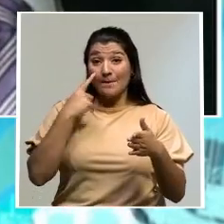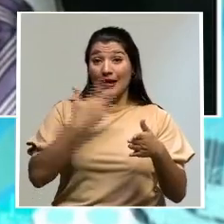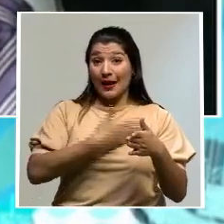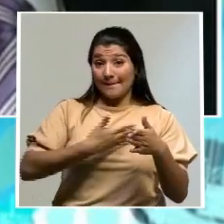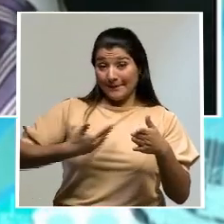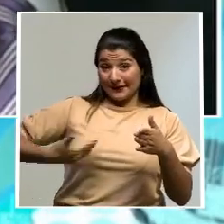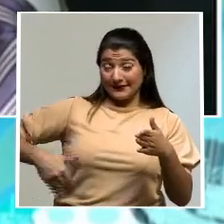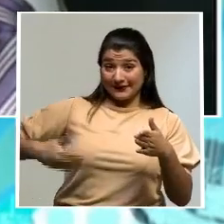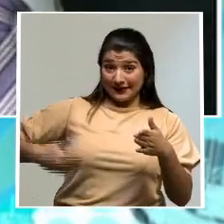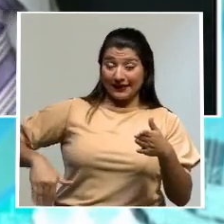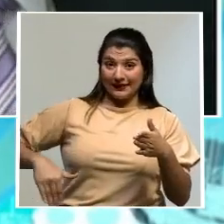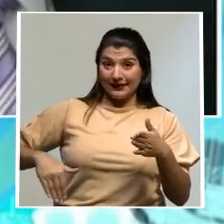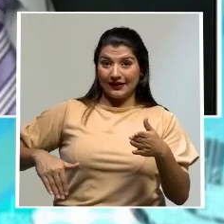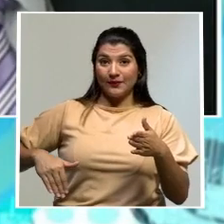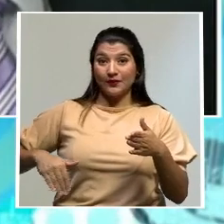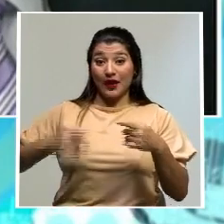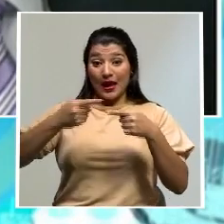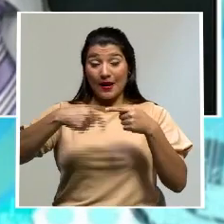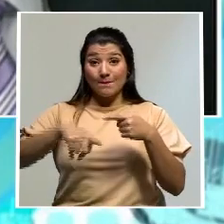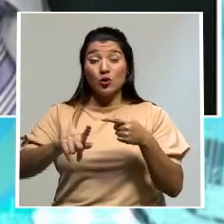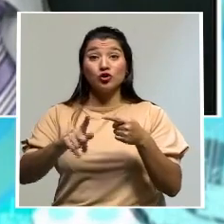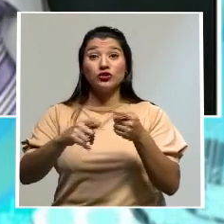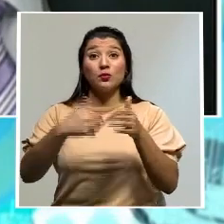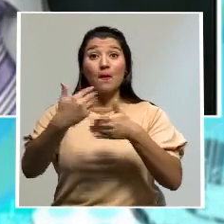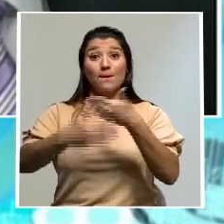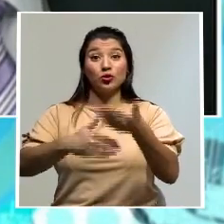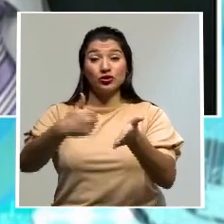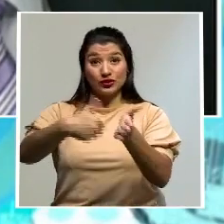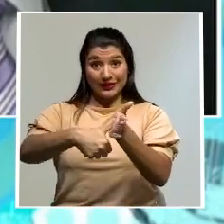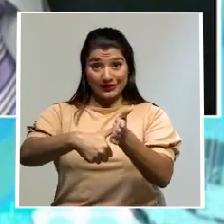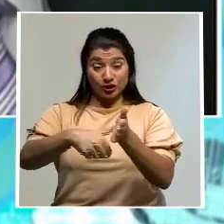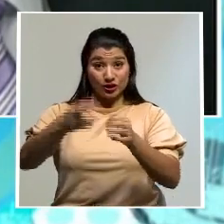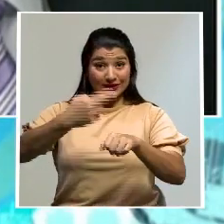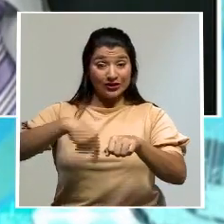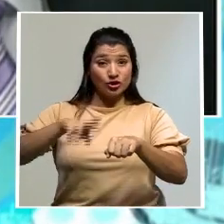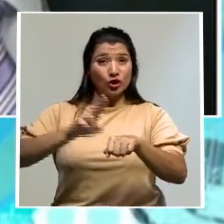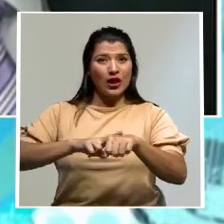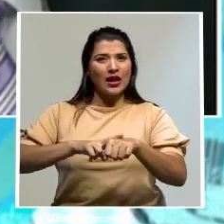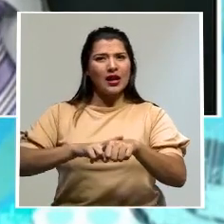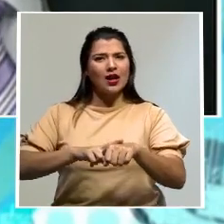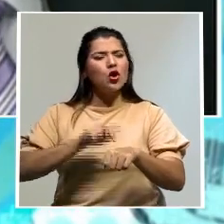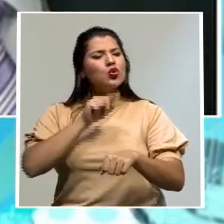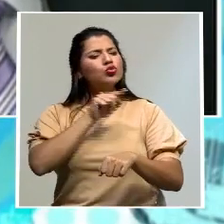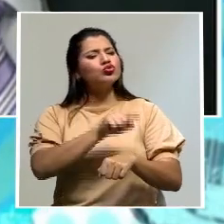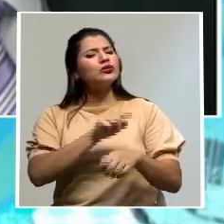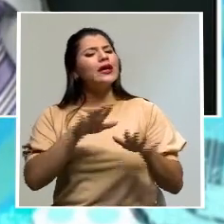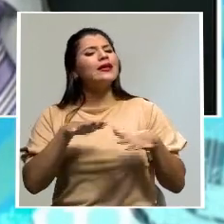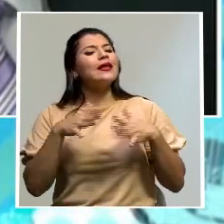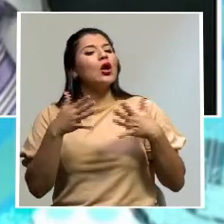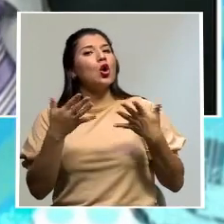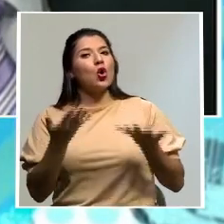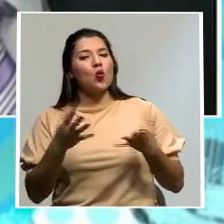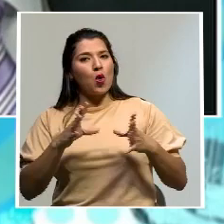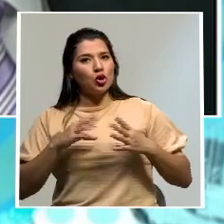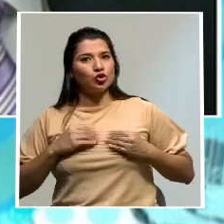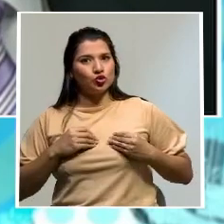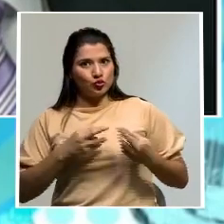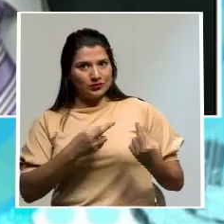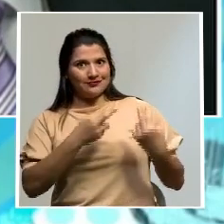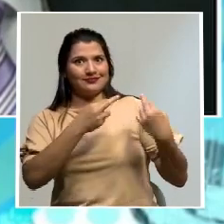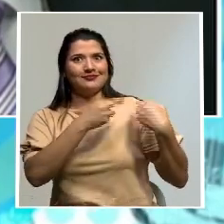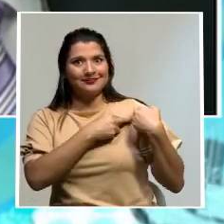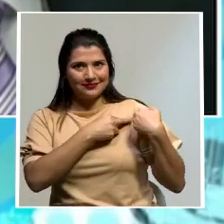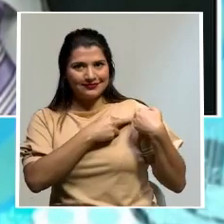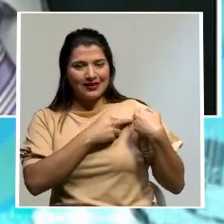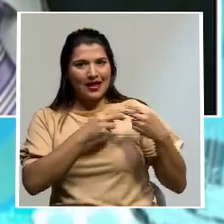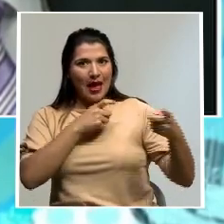las tiendas liberacionistas en las próximas elecciones nacionales, ¿cómo asumiría usted la enorme responsabilidad